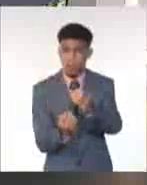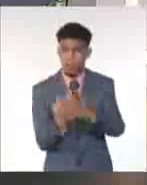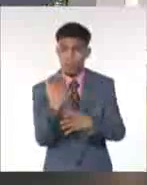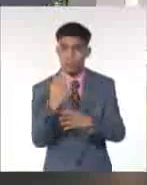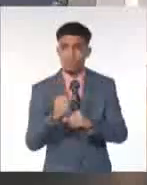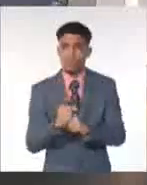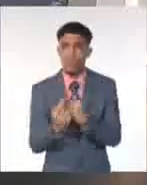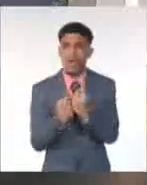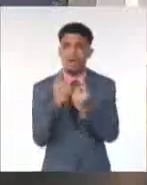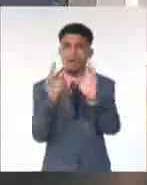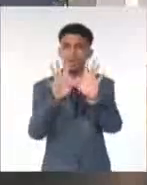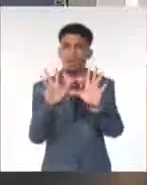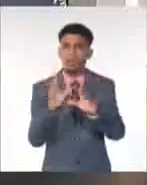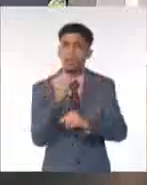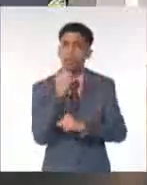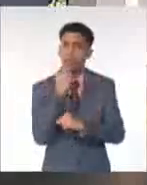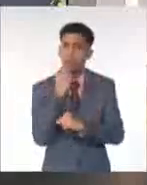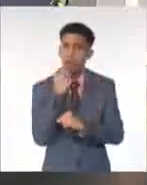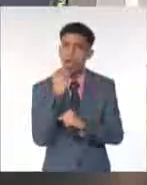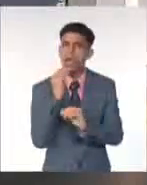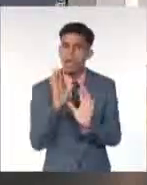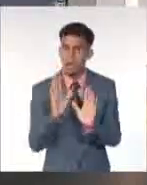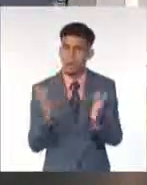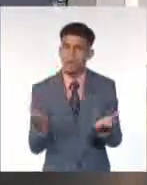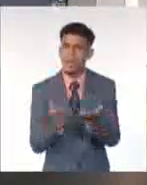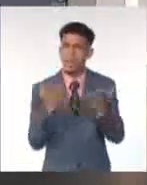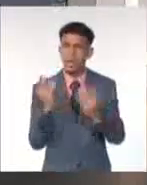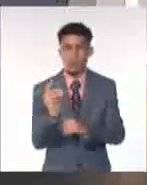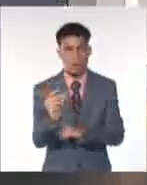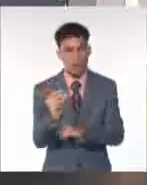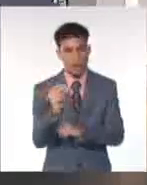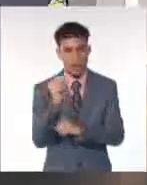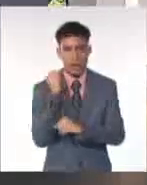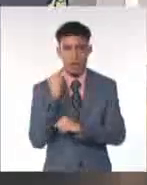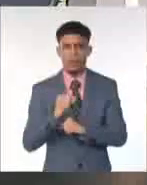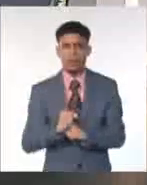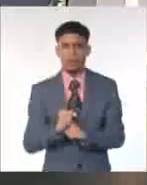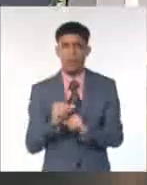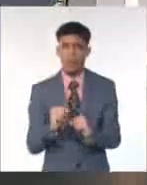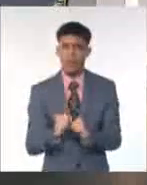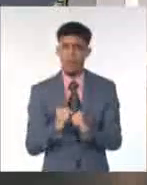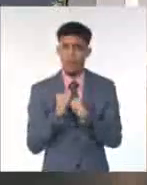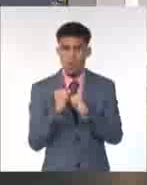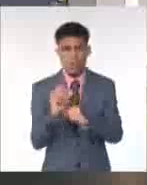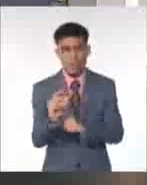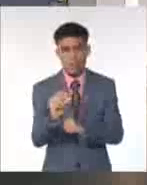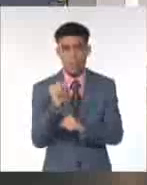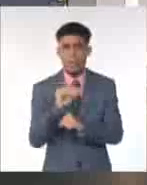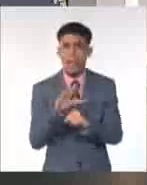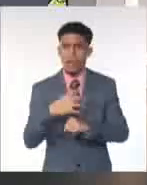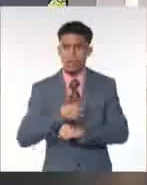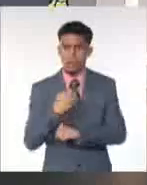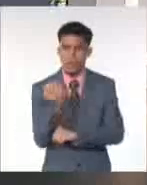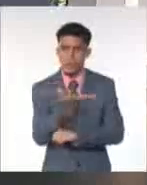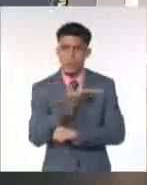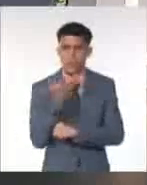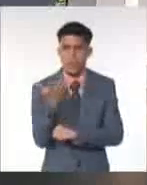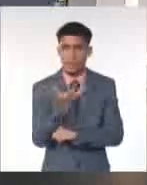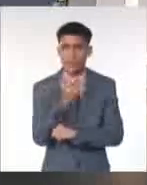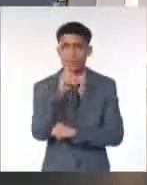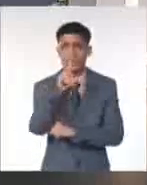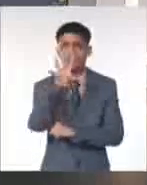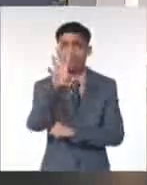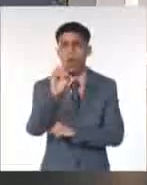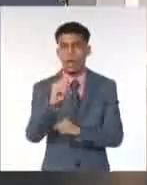mostrado indicios de que va a tener un desarrollo bastante rápido, va a sufrir una intensificación rápida, ya tiene vientos máximos sostenidos de